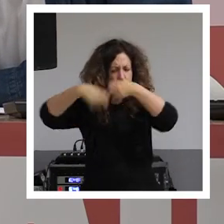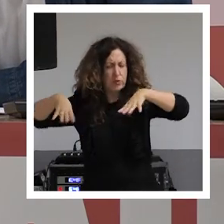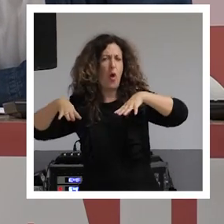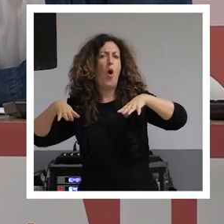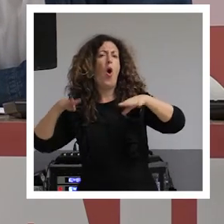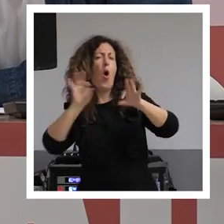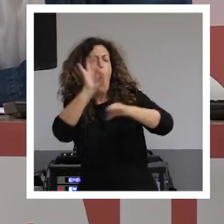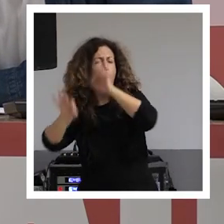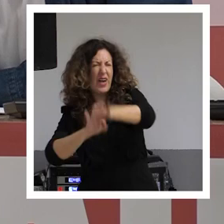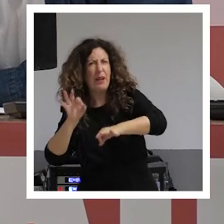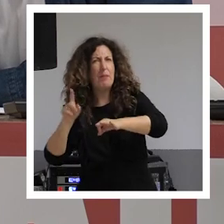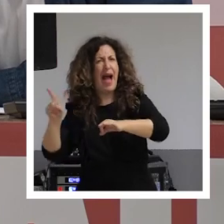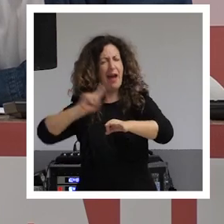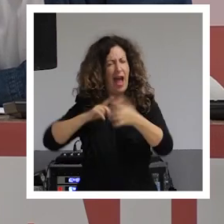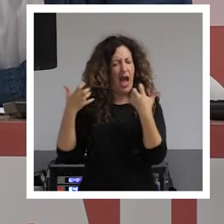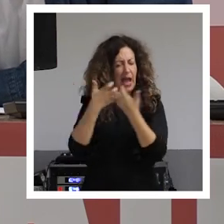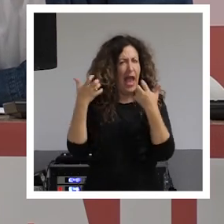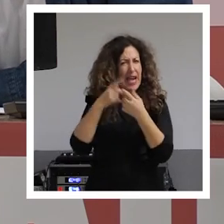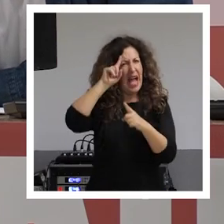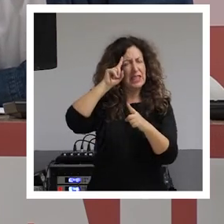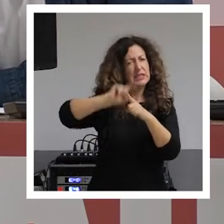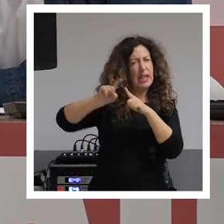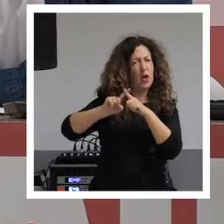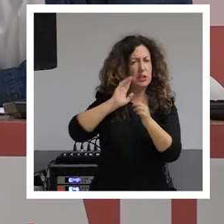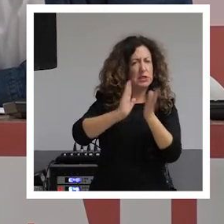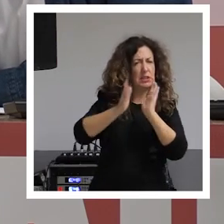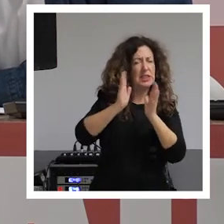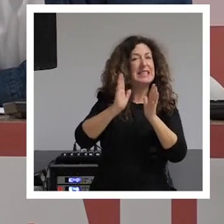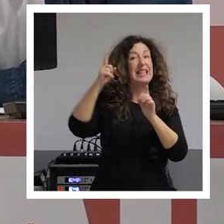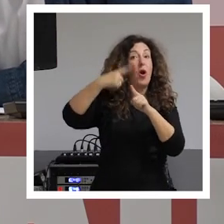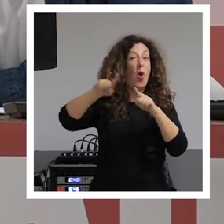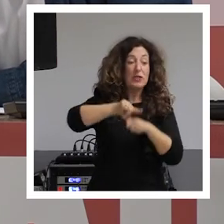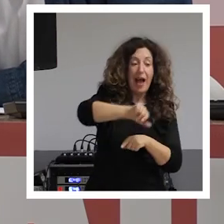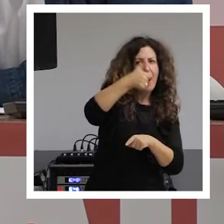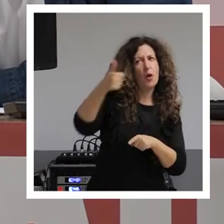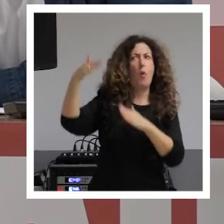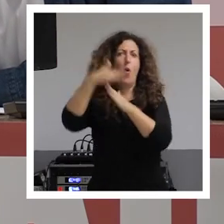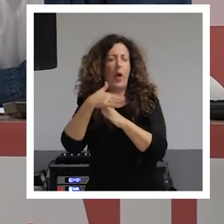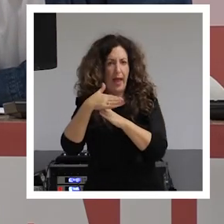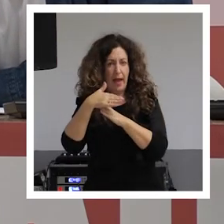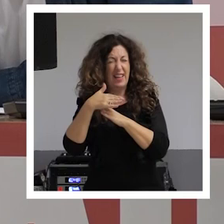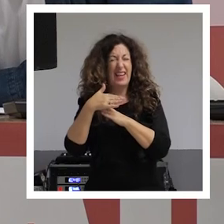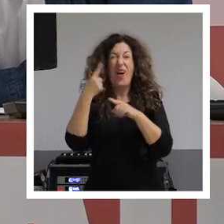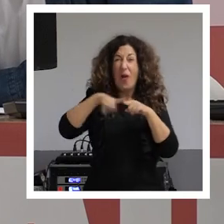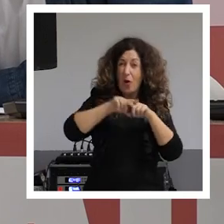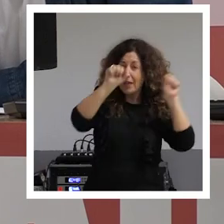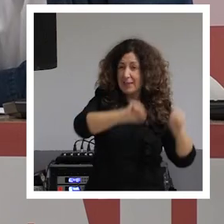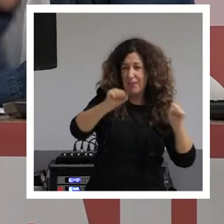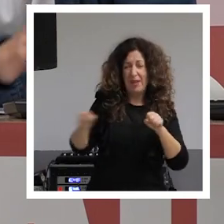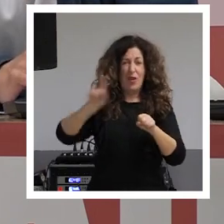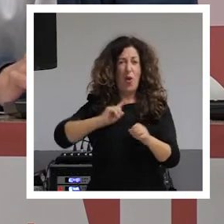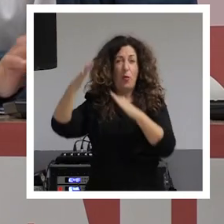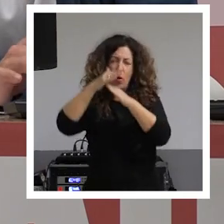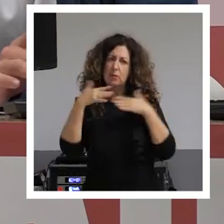haceros guerras psicológica y para bloquear todo lo que lo que intentéis aprobar y defender Y eso tiene muchísimo